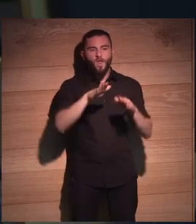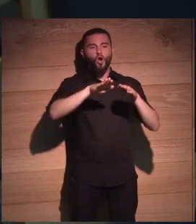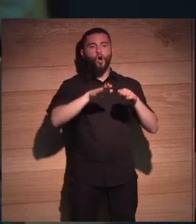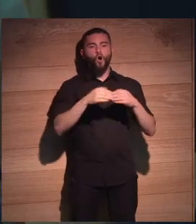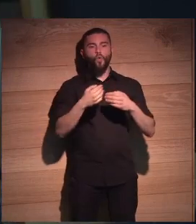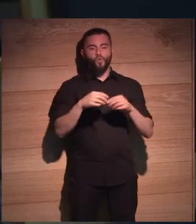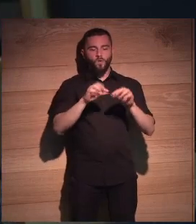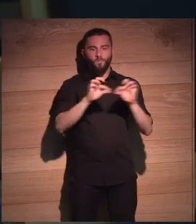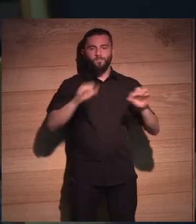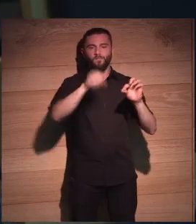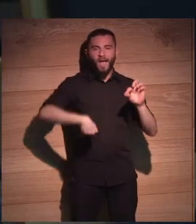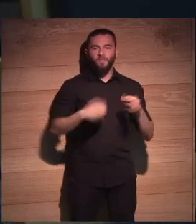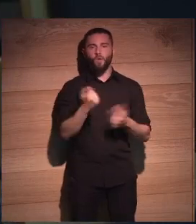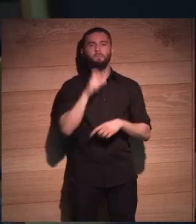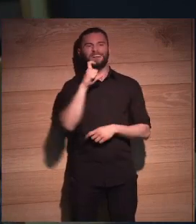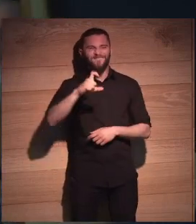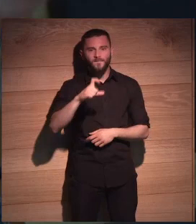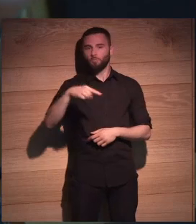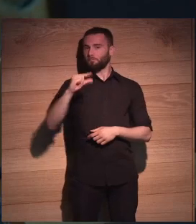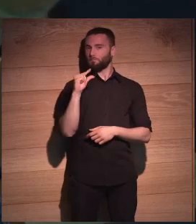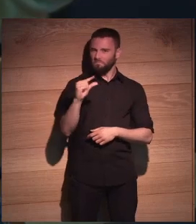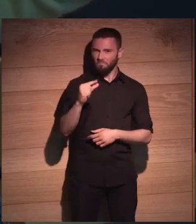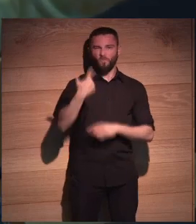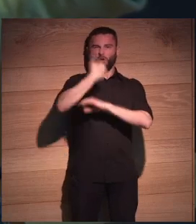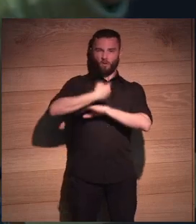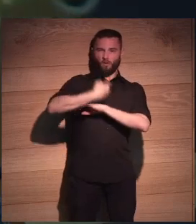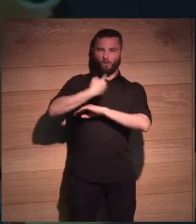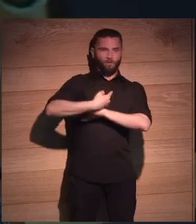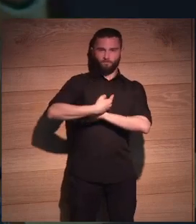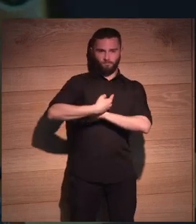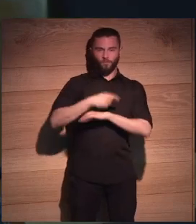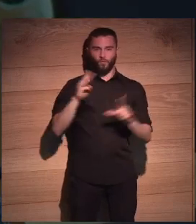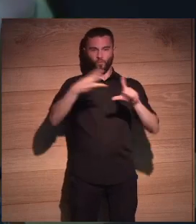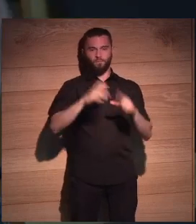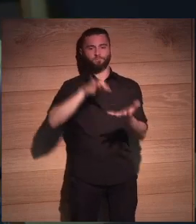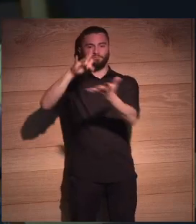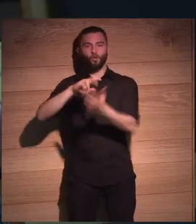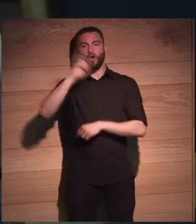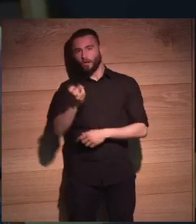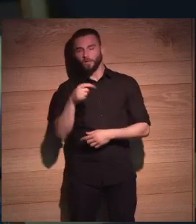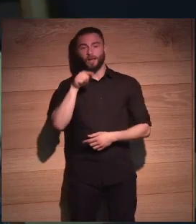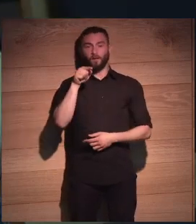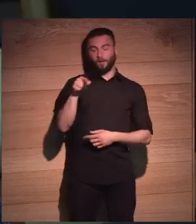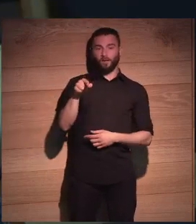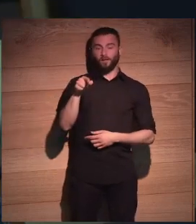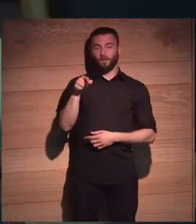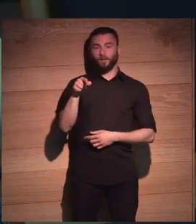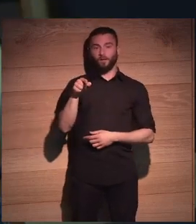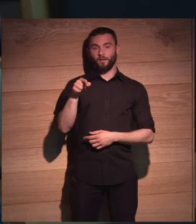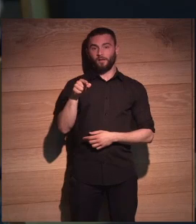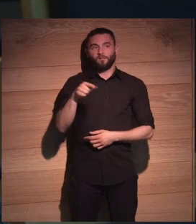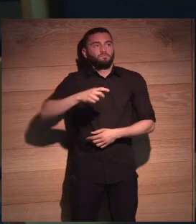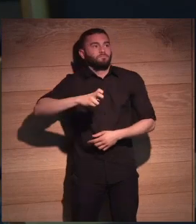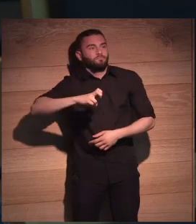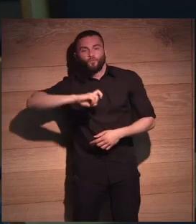espacio, una cosa con mayúscula, una con minúscula. Llego a otra web y resulta que la suya es nada más que de no